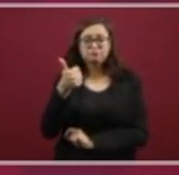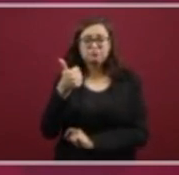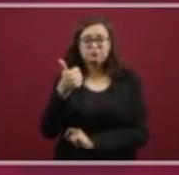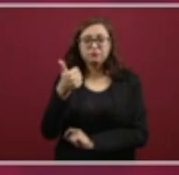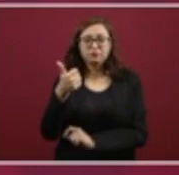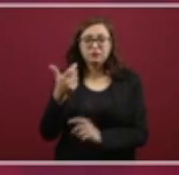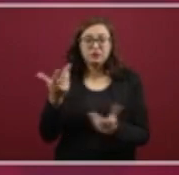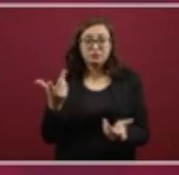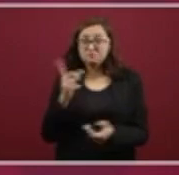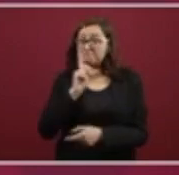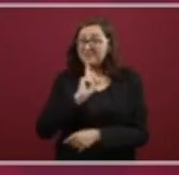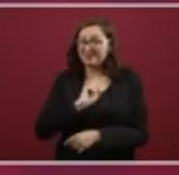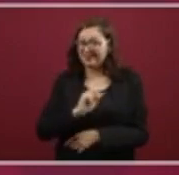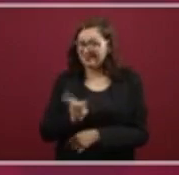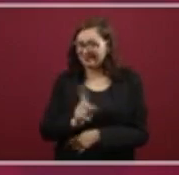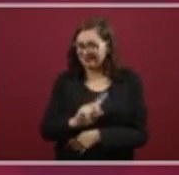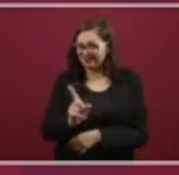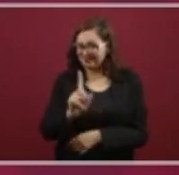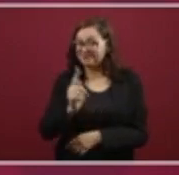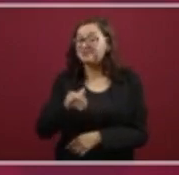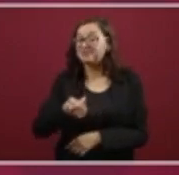y no digo mentiras,